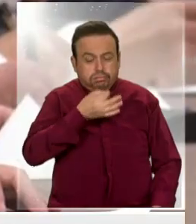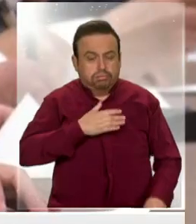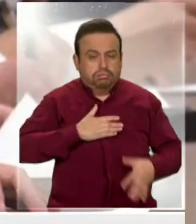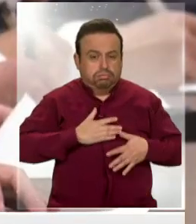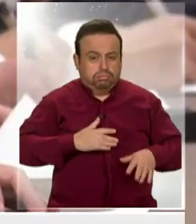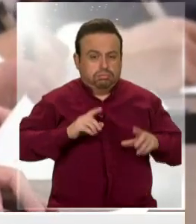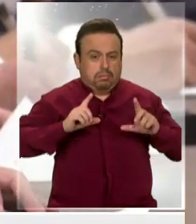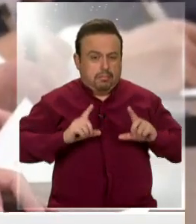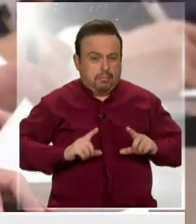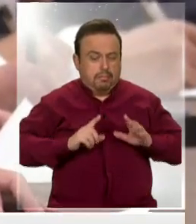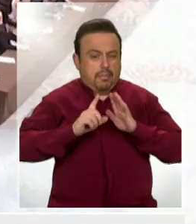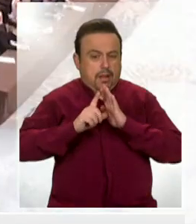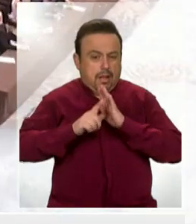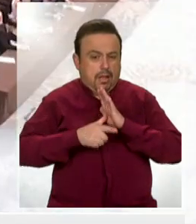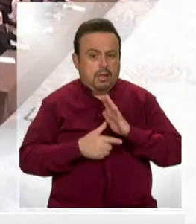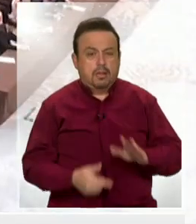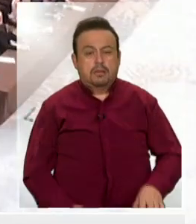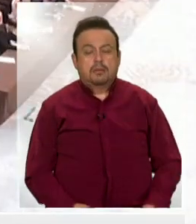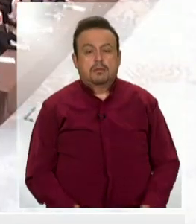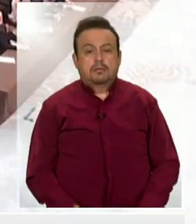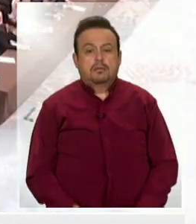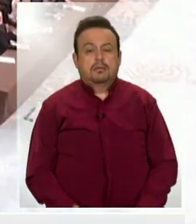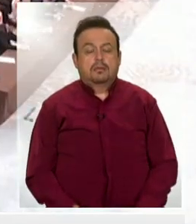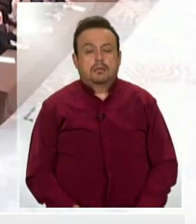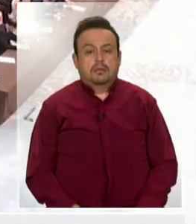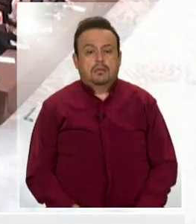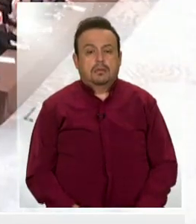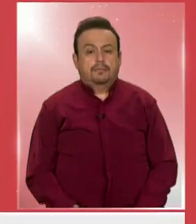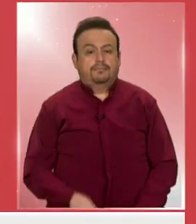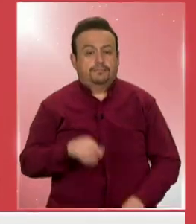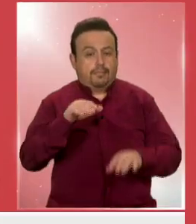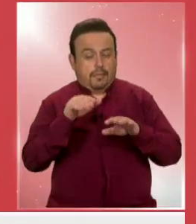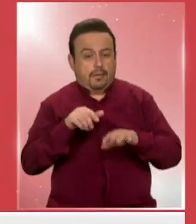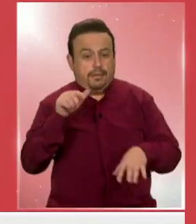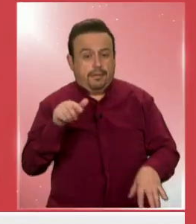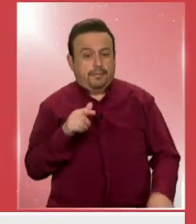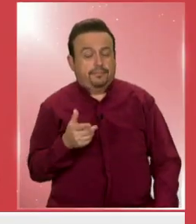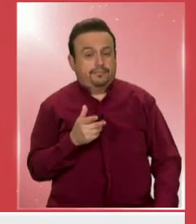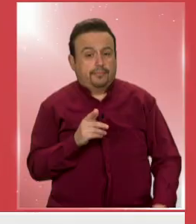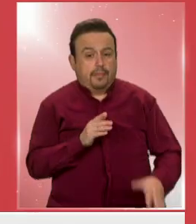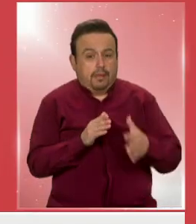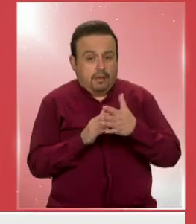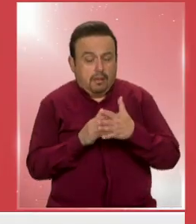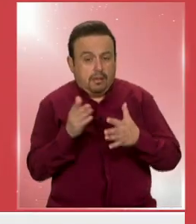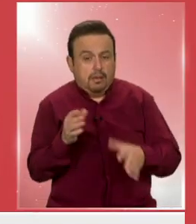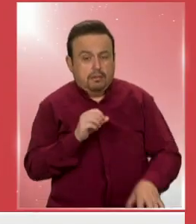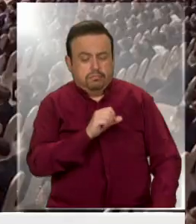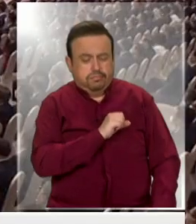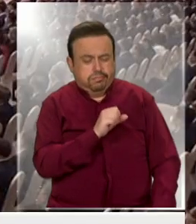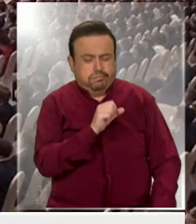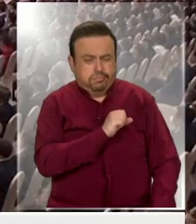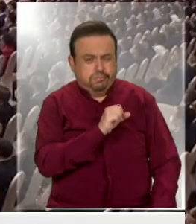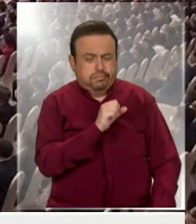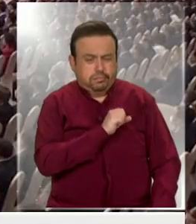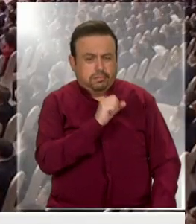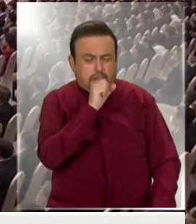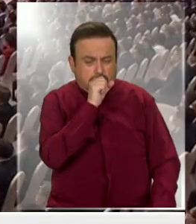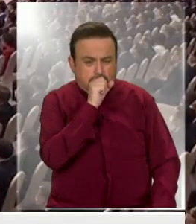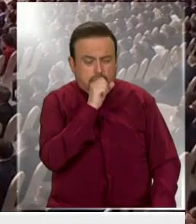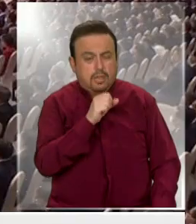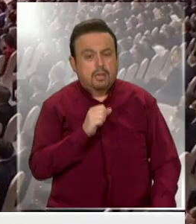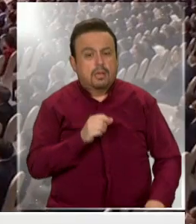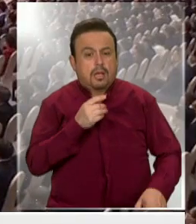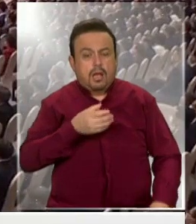que de costumbre además fuera el mismo se interrumpiera porque sufrió varios ataques de todos que lo